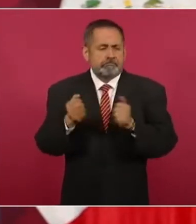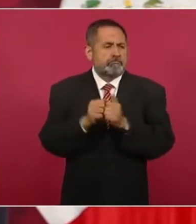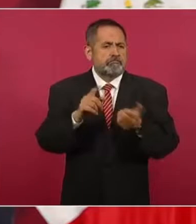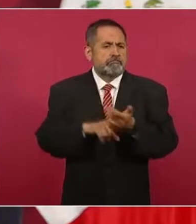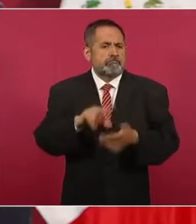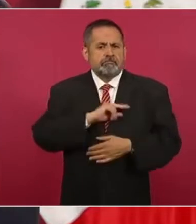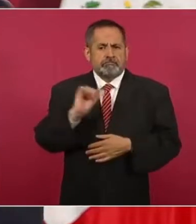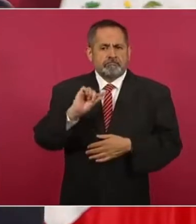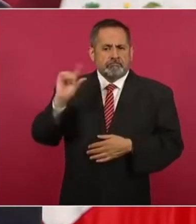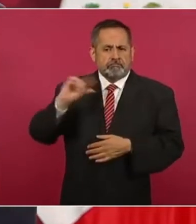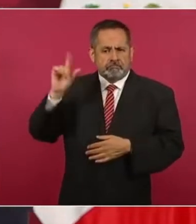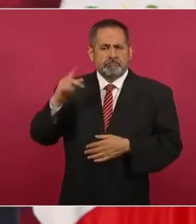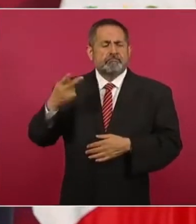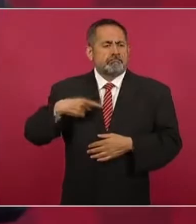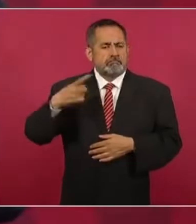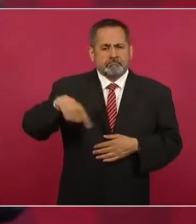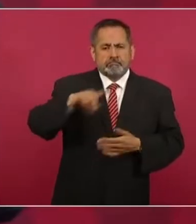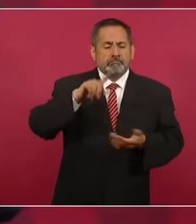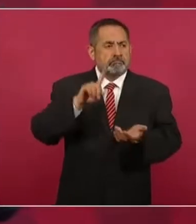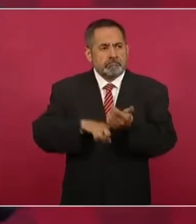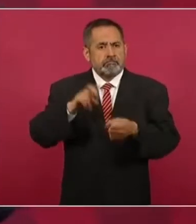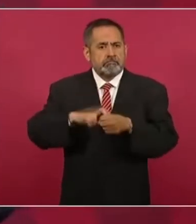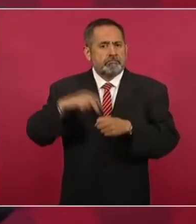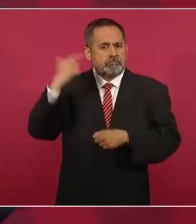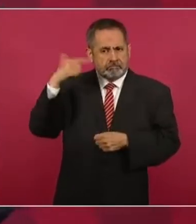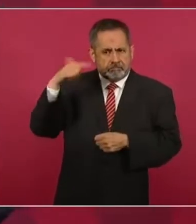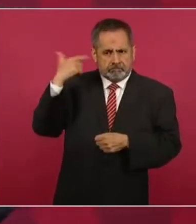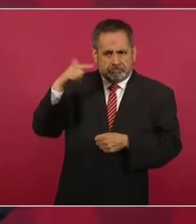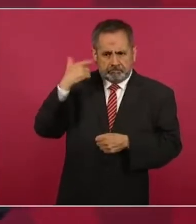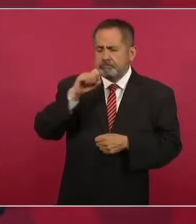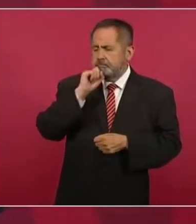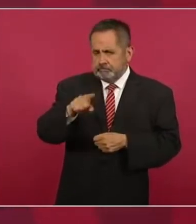especialistas técnicos en Guadalajara.